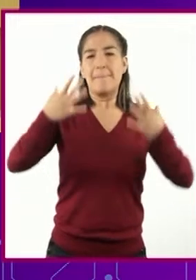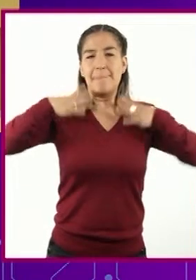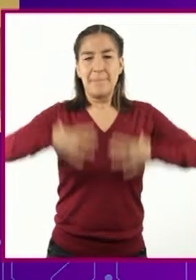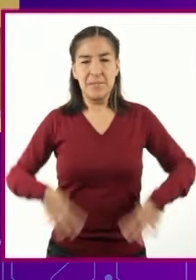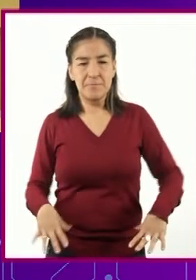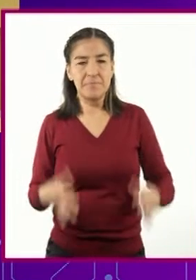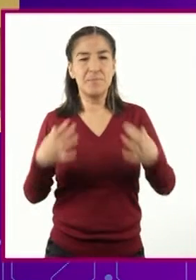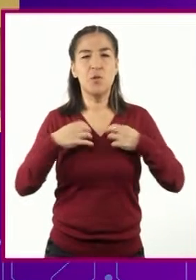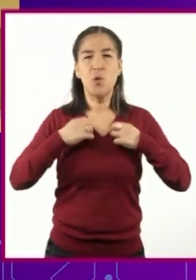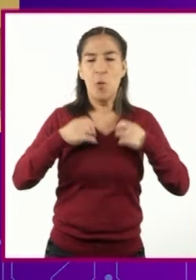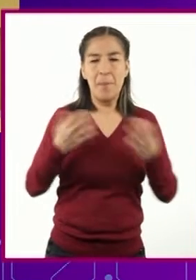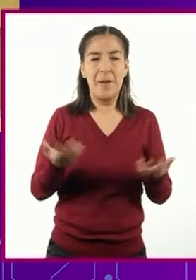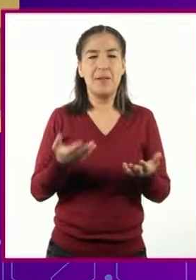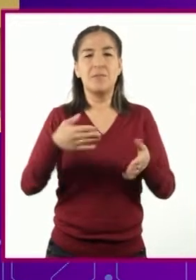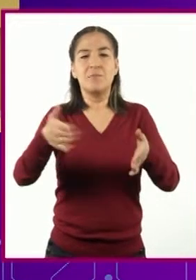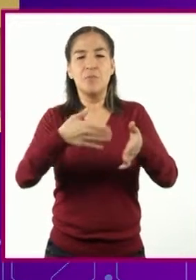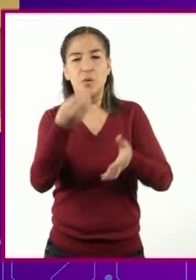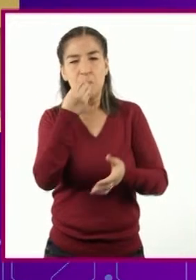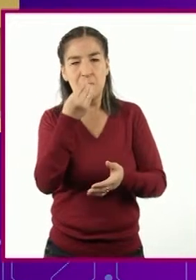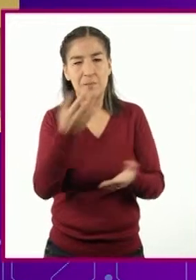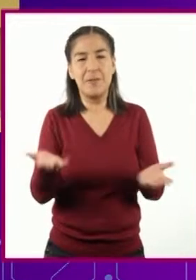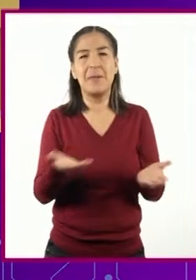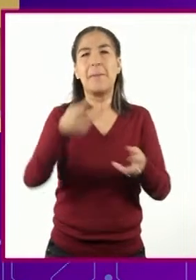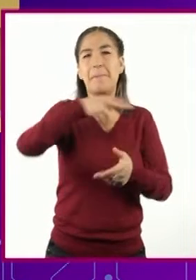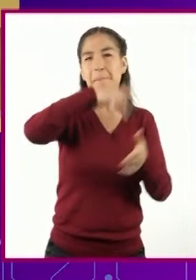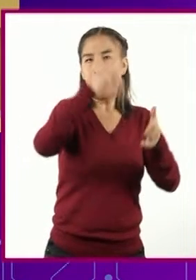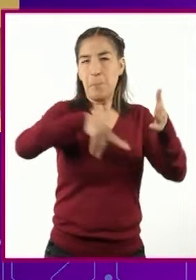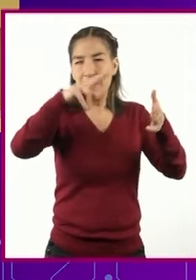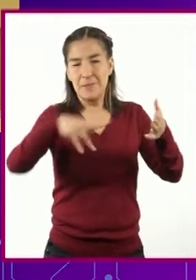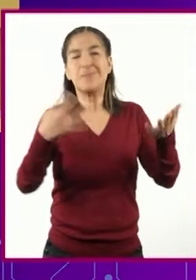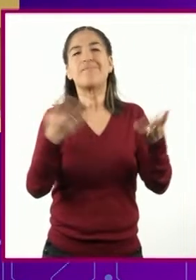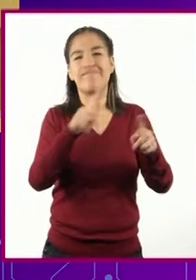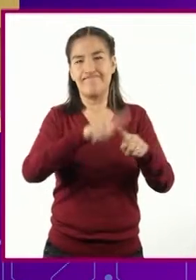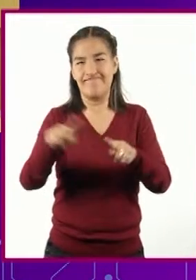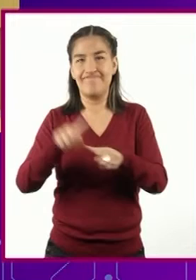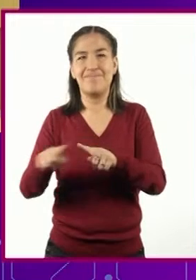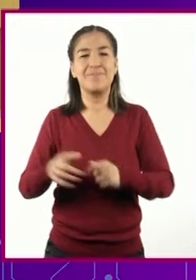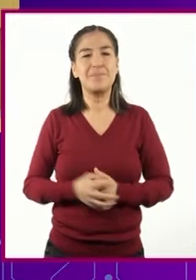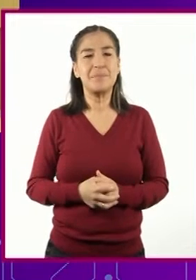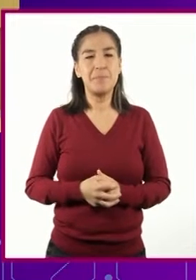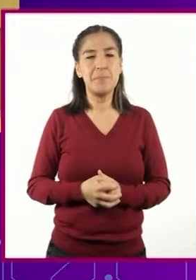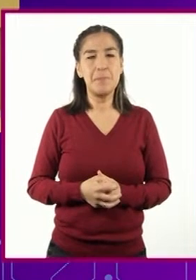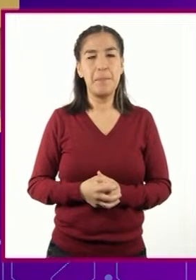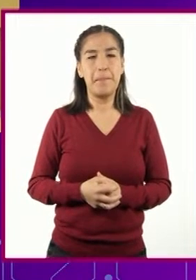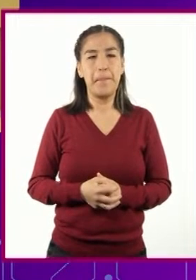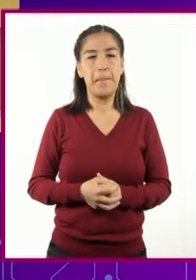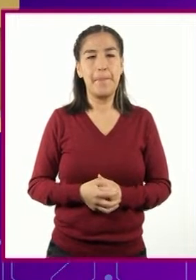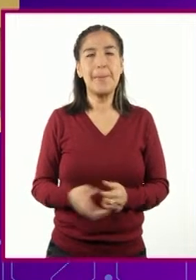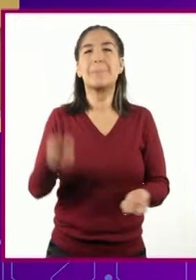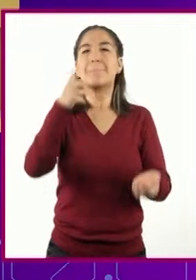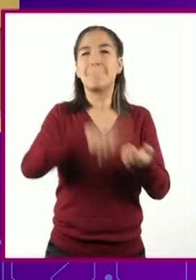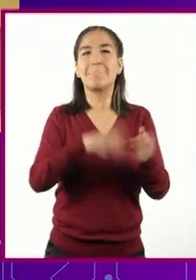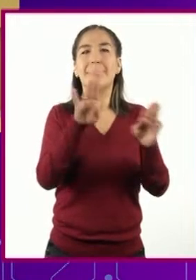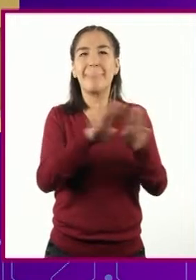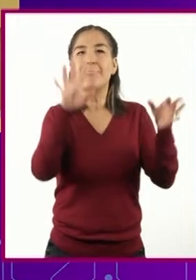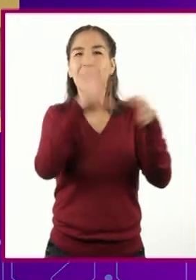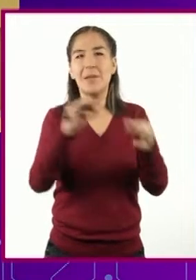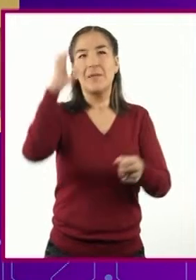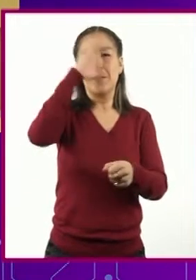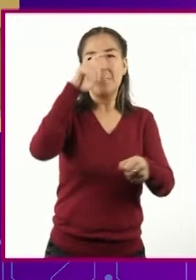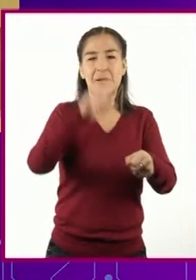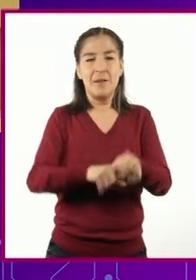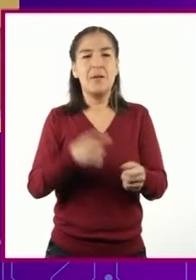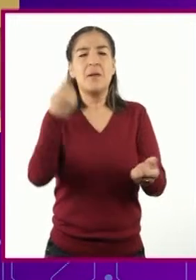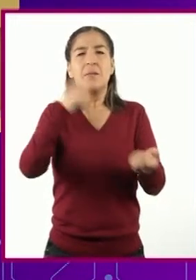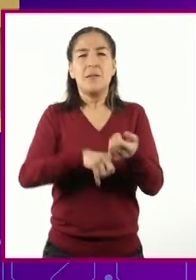la gastronomía, la pintura, entre otros. A través de la diversidad cultural se